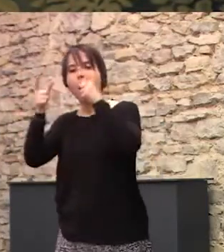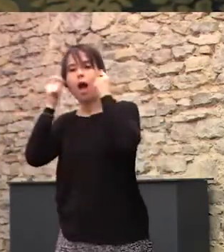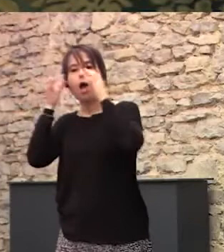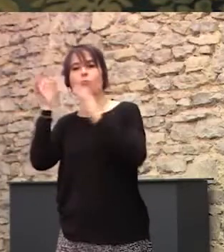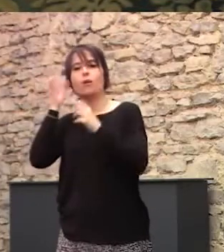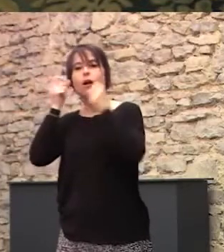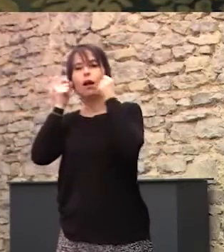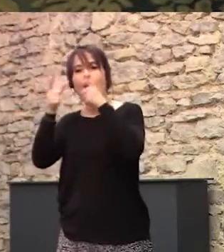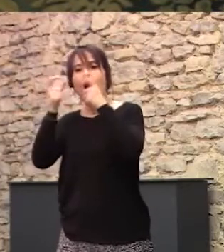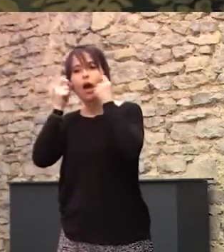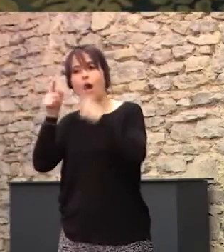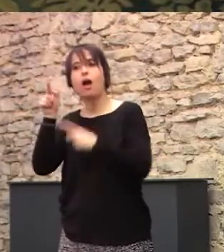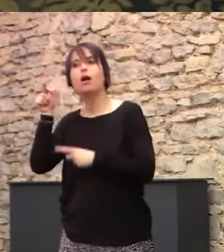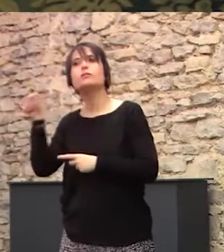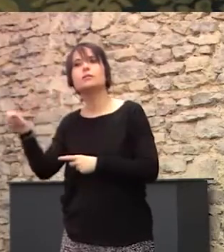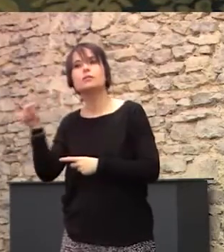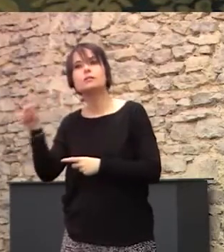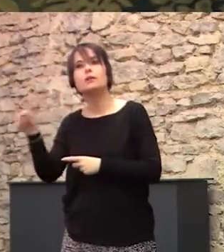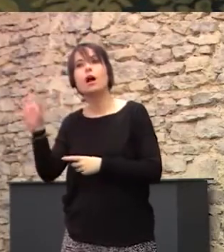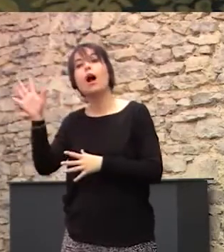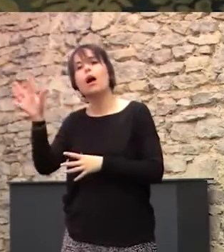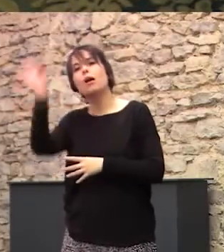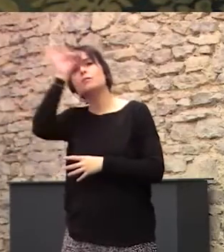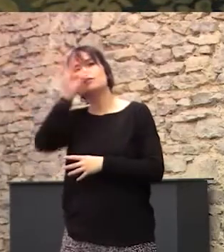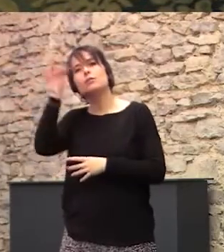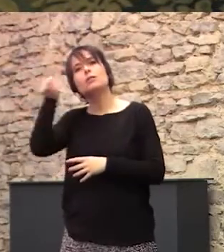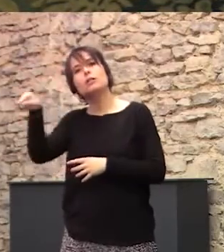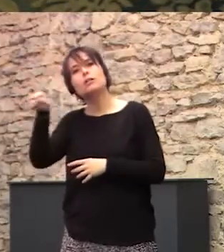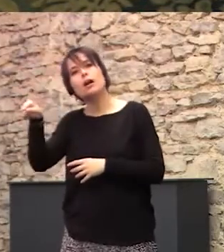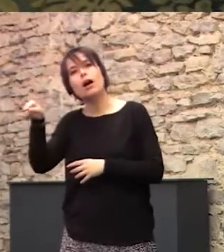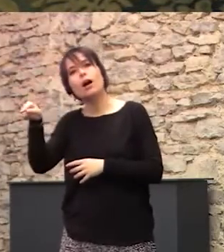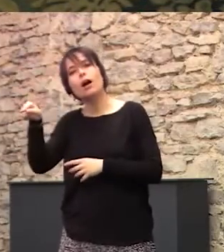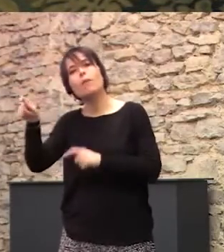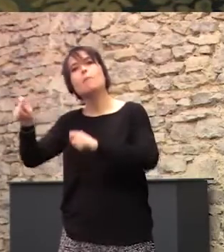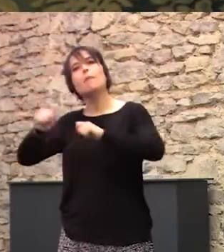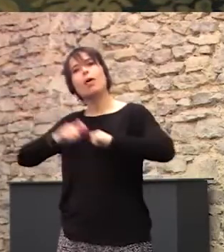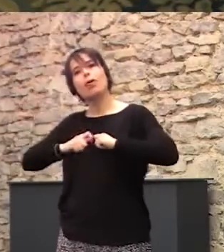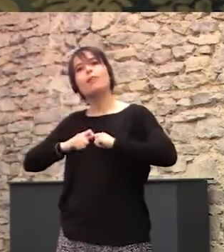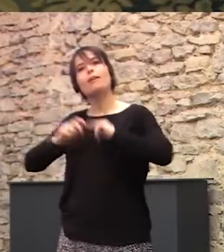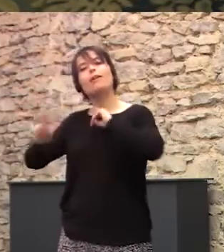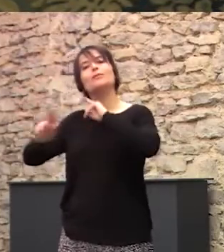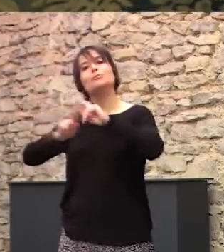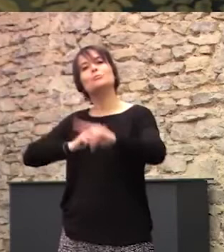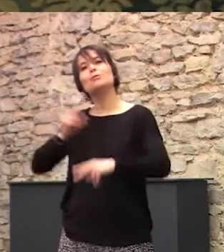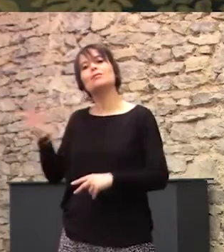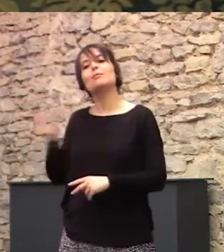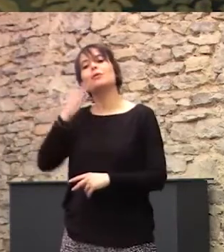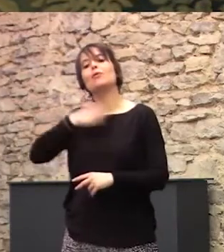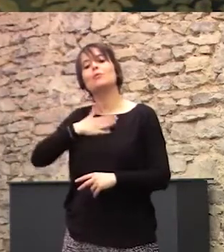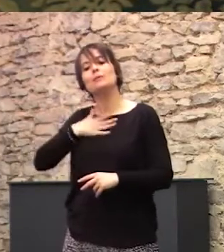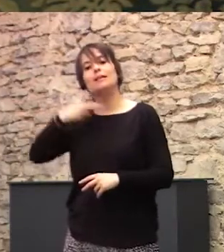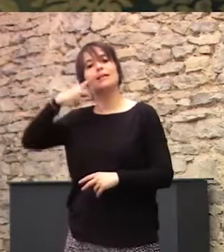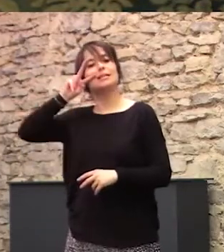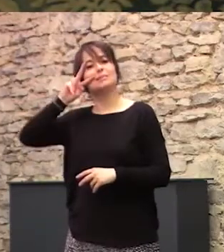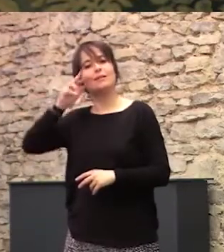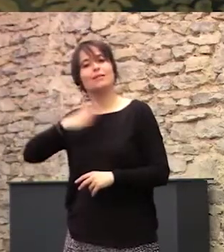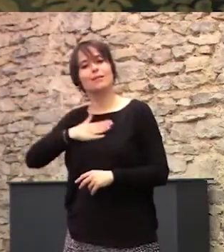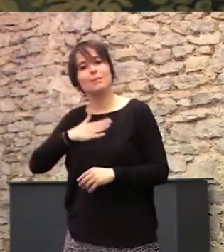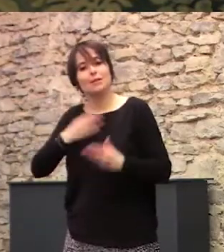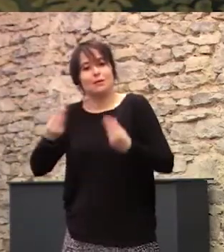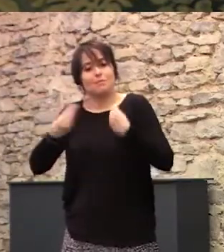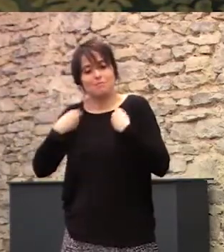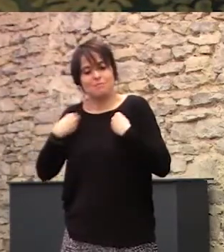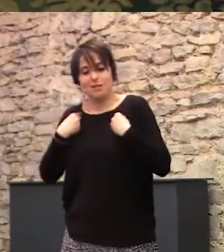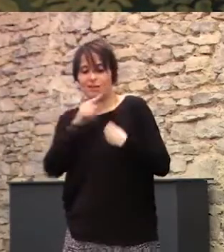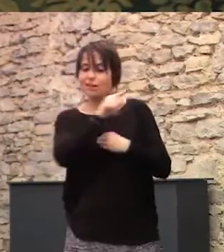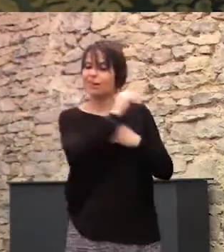que, esta teoría en concreto responde mejor a nuestras experiencias vitales que lo que